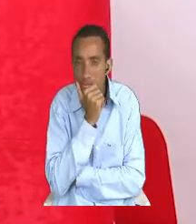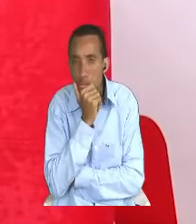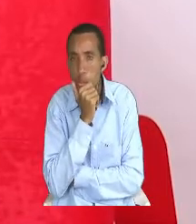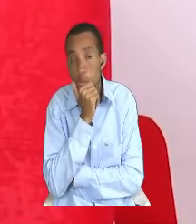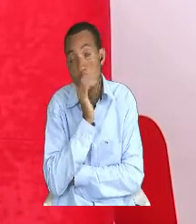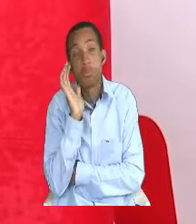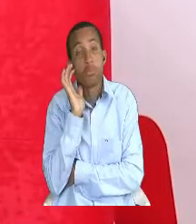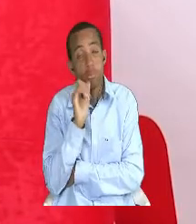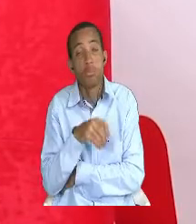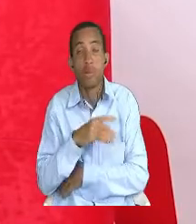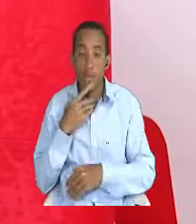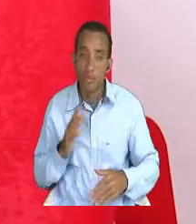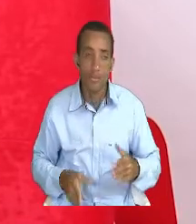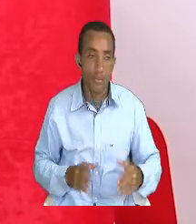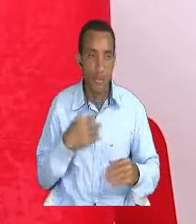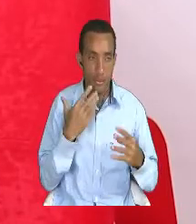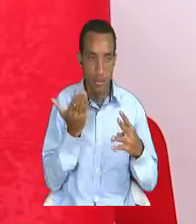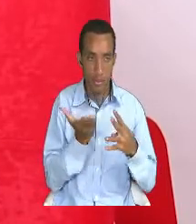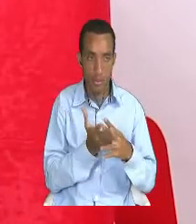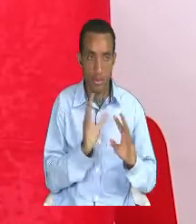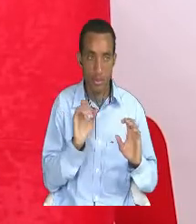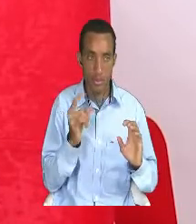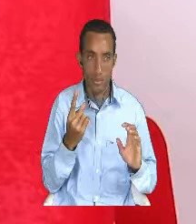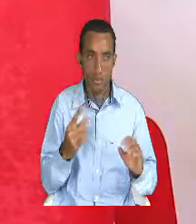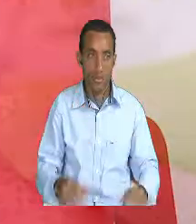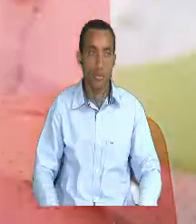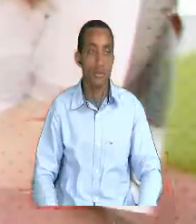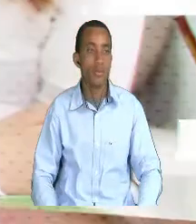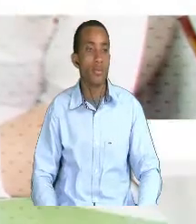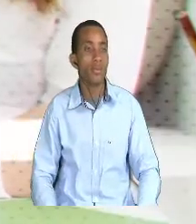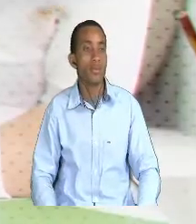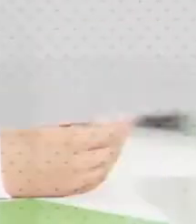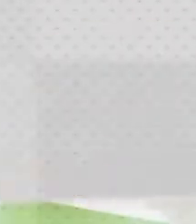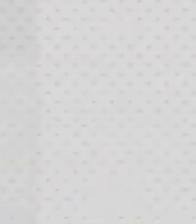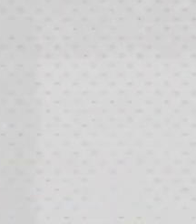dónde. Nosotros nos vamos a nuestra primera pausa y ya regresamos aquí en casa.